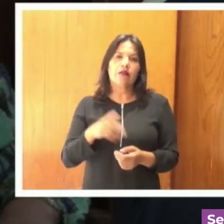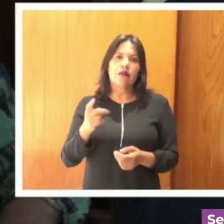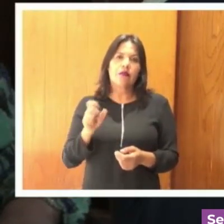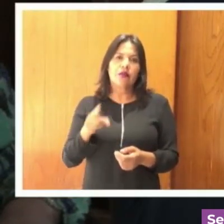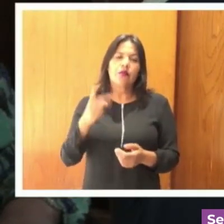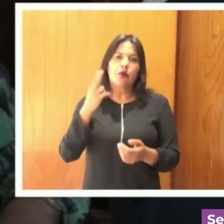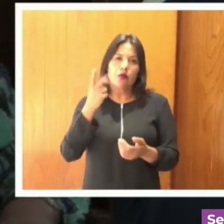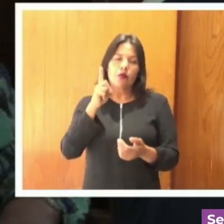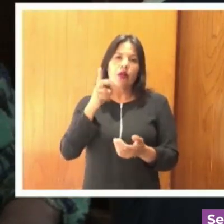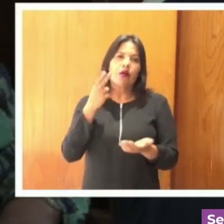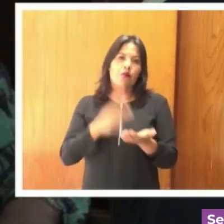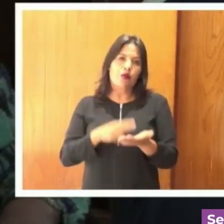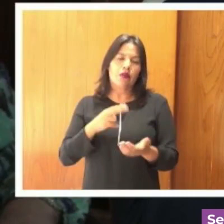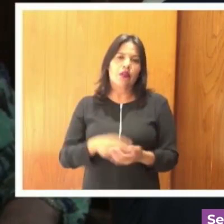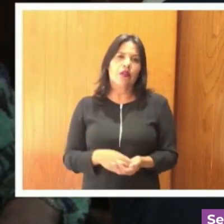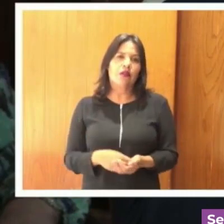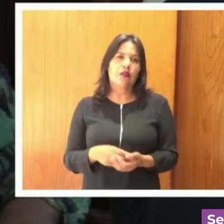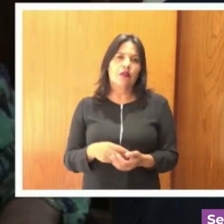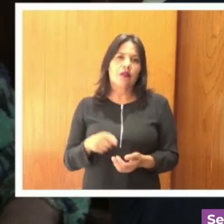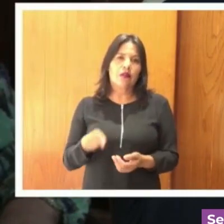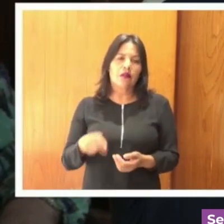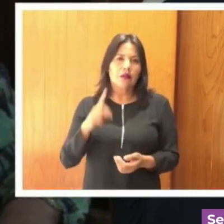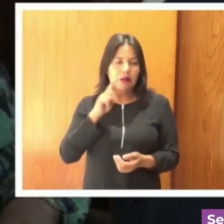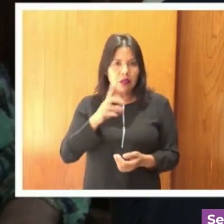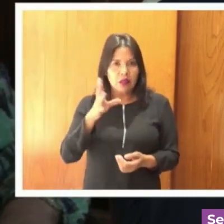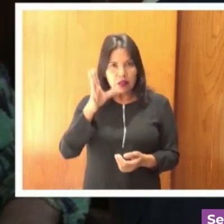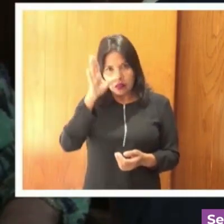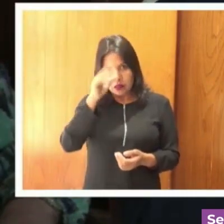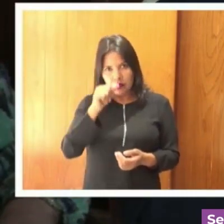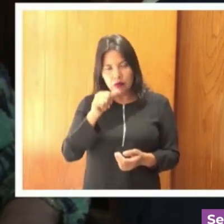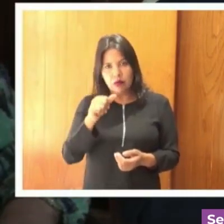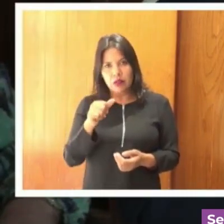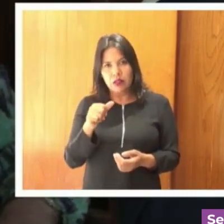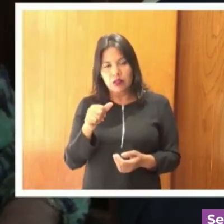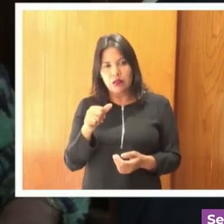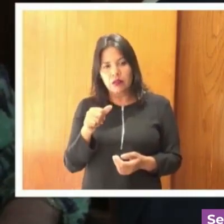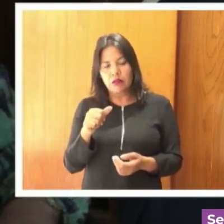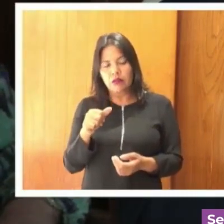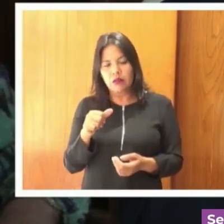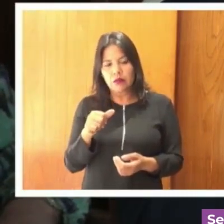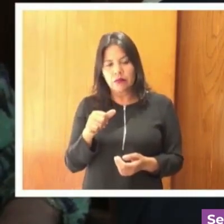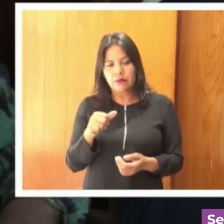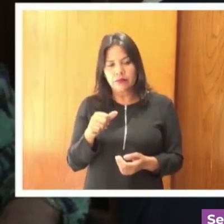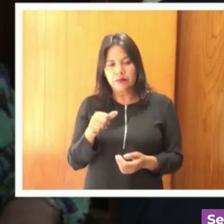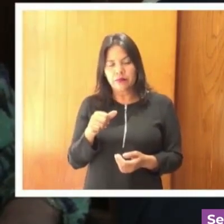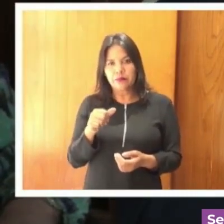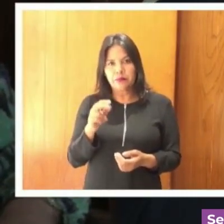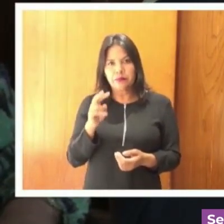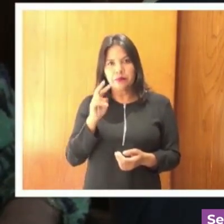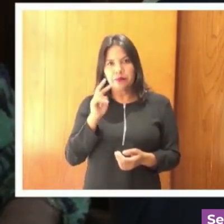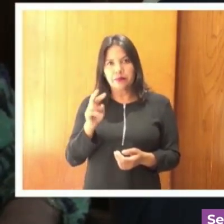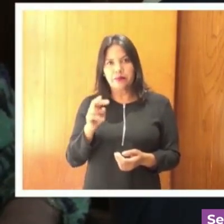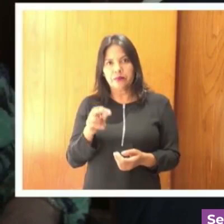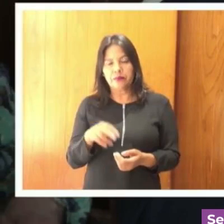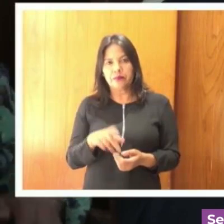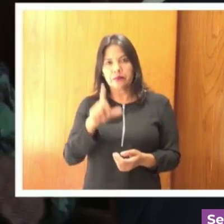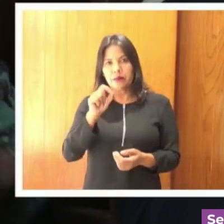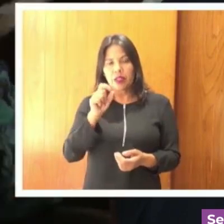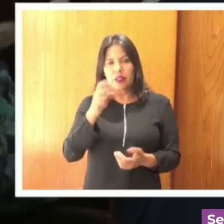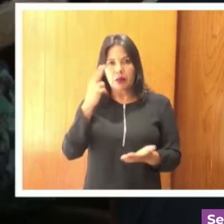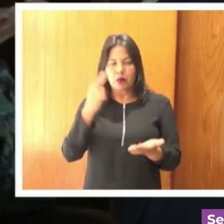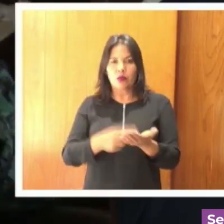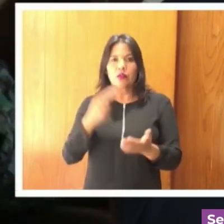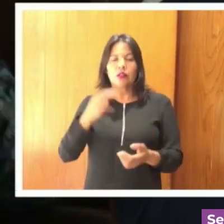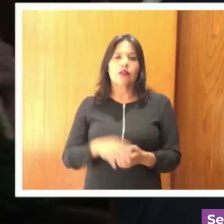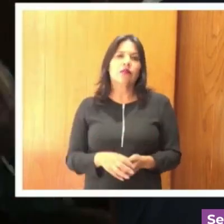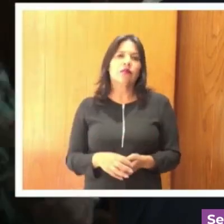amonestación pública. En total, en este segundo acuerdo que se somete a su consideración, se consideran 20 amonestaciones públicas.